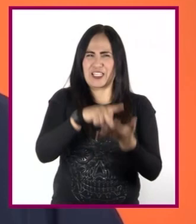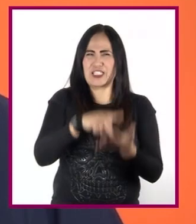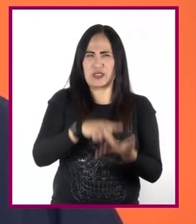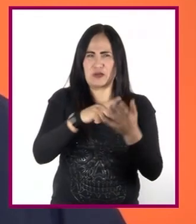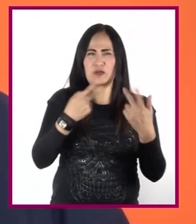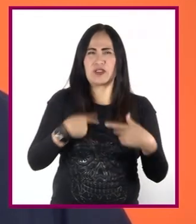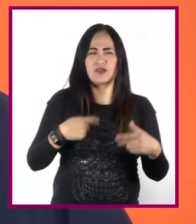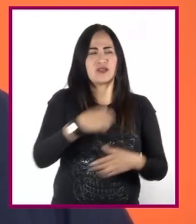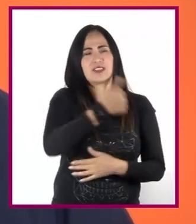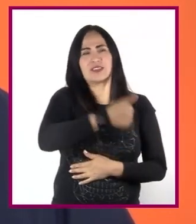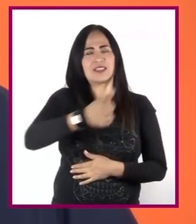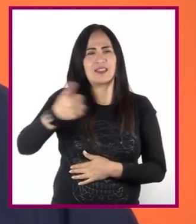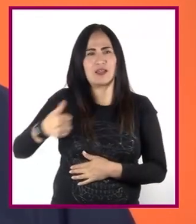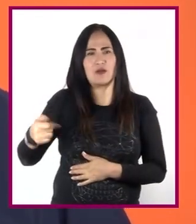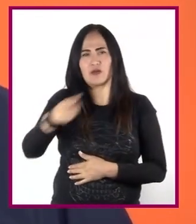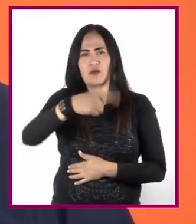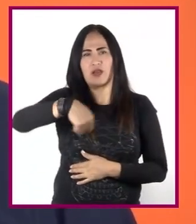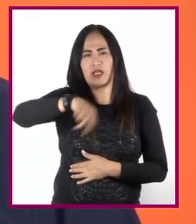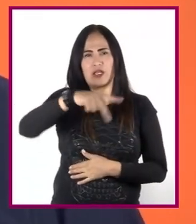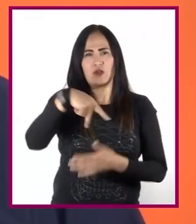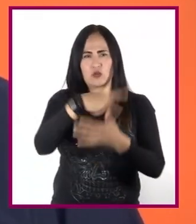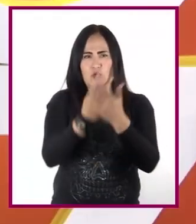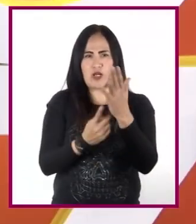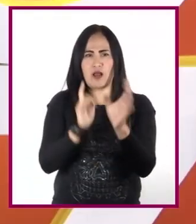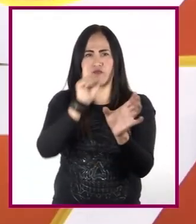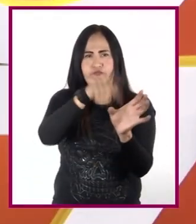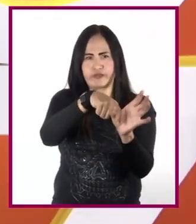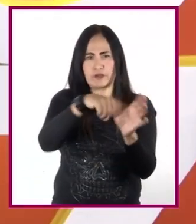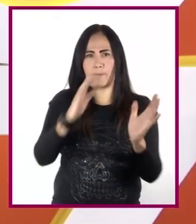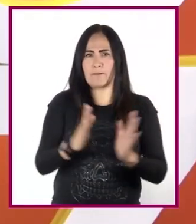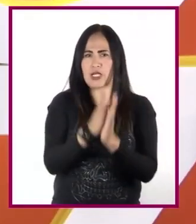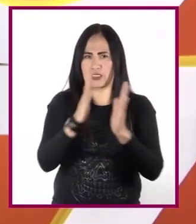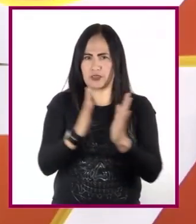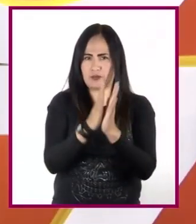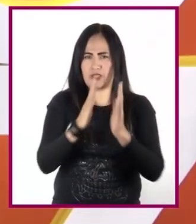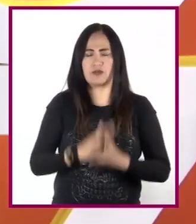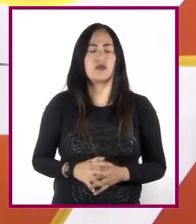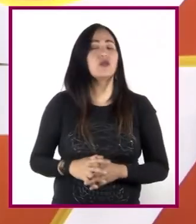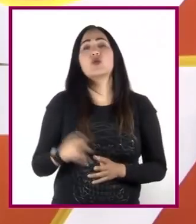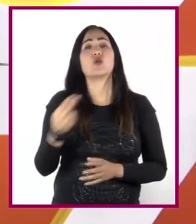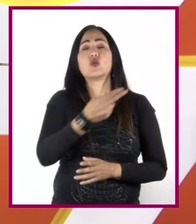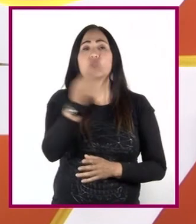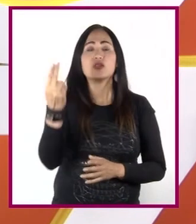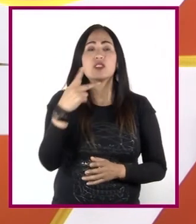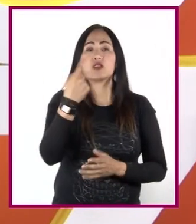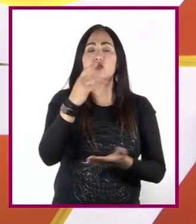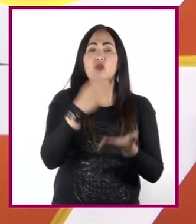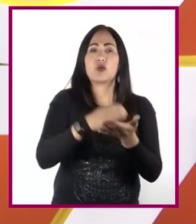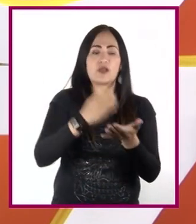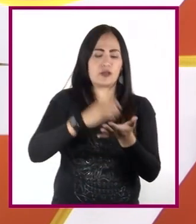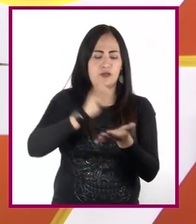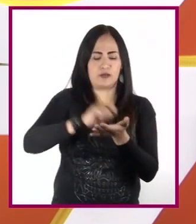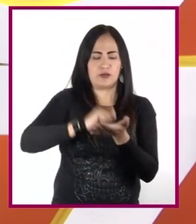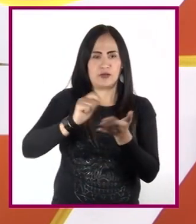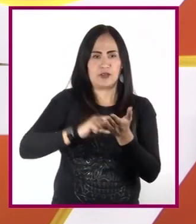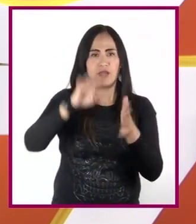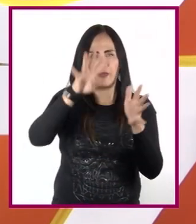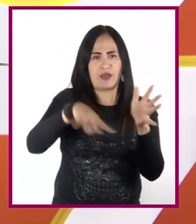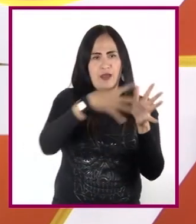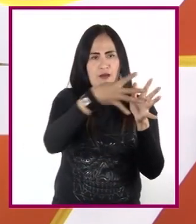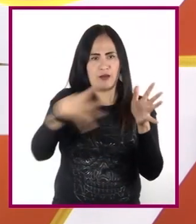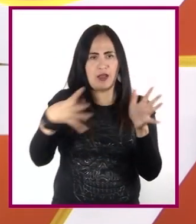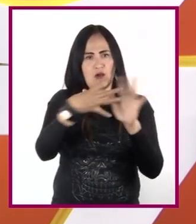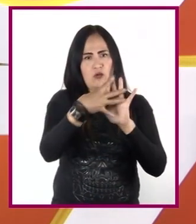las personas que se sometieron a dicho programa. Les invitamos a tomar nota en su cuaderno de la siguiente tabla y